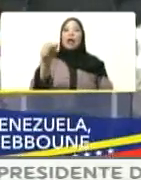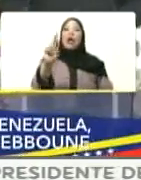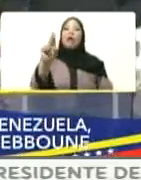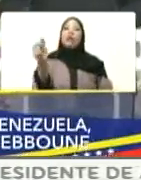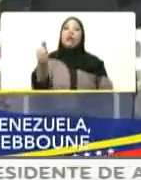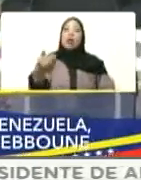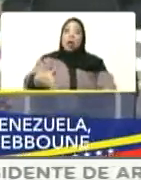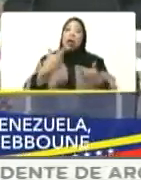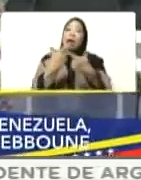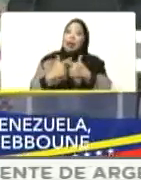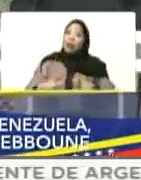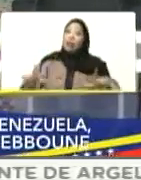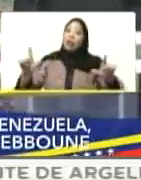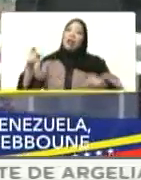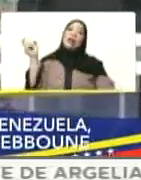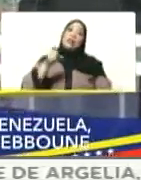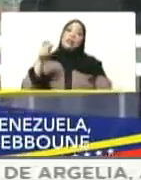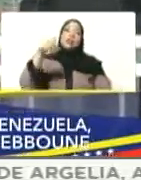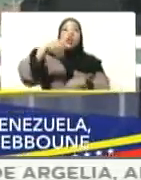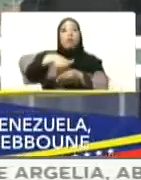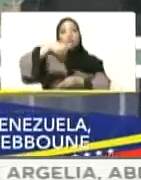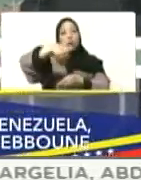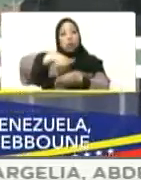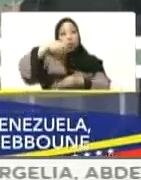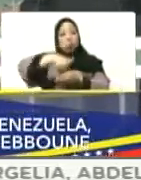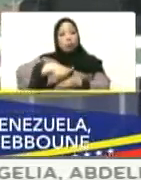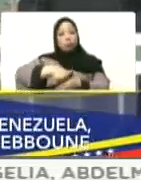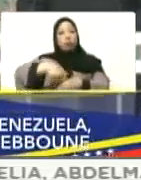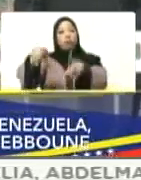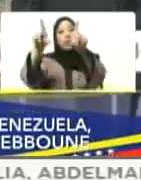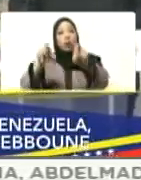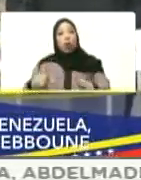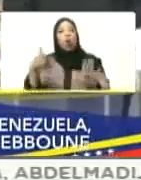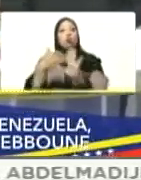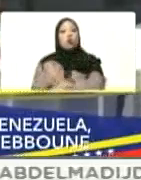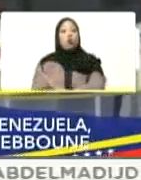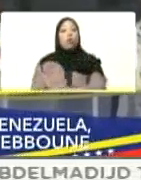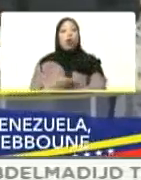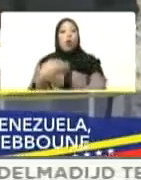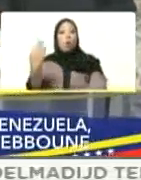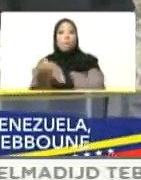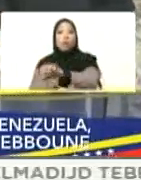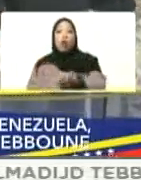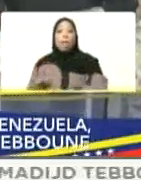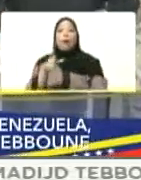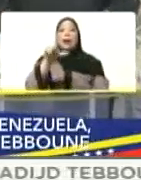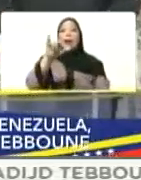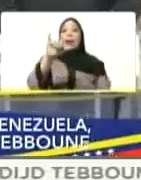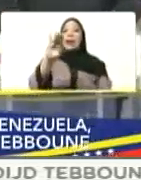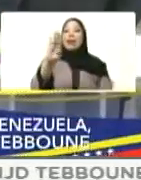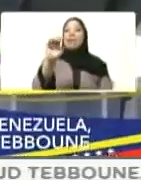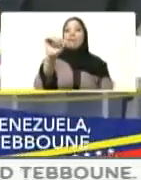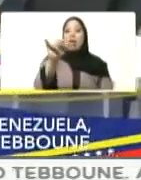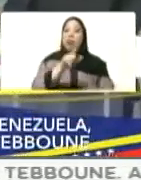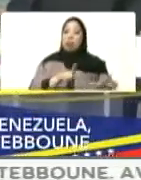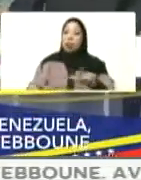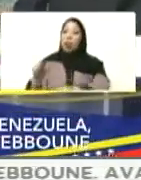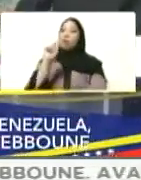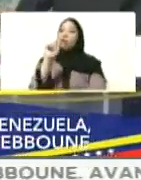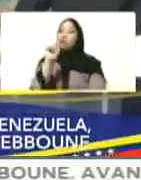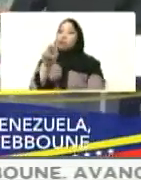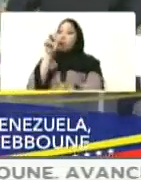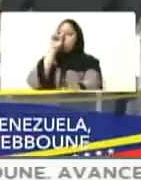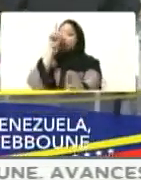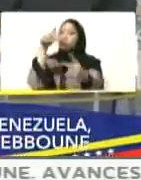su autodeterminación. En cuanto al expediente de Libia, hubo también un consenso, una convergencia de los puntos de vista